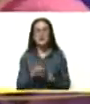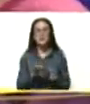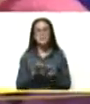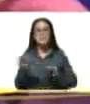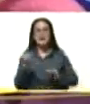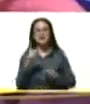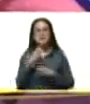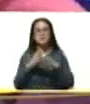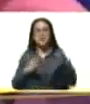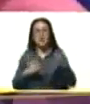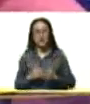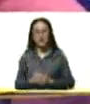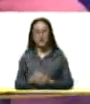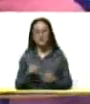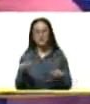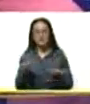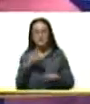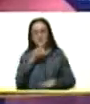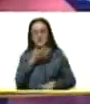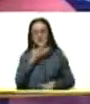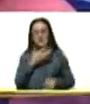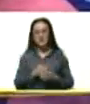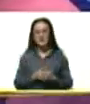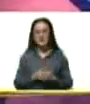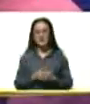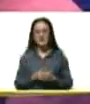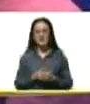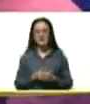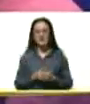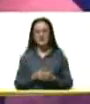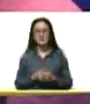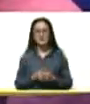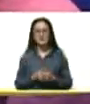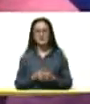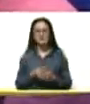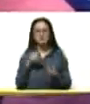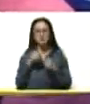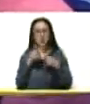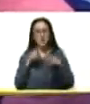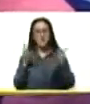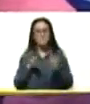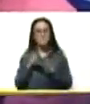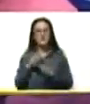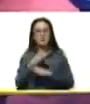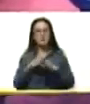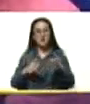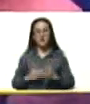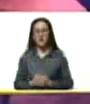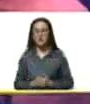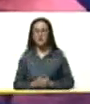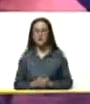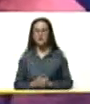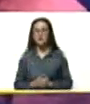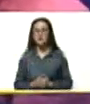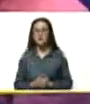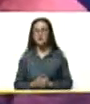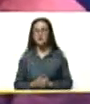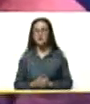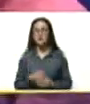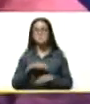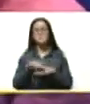por la belleza. Metro y medio por la paz. Bueno, me parece bien, aquí está el ministro